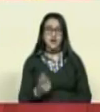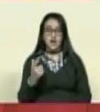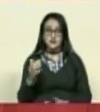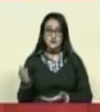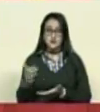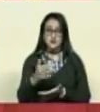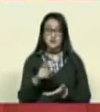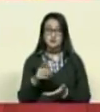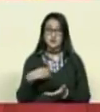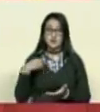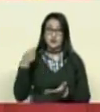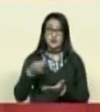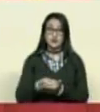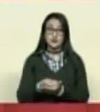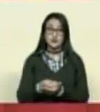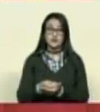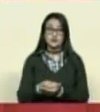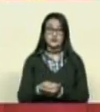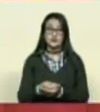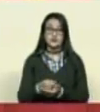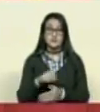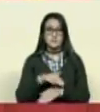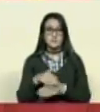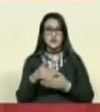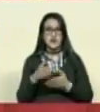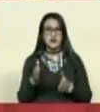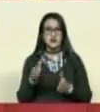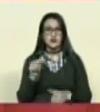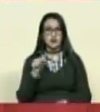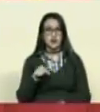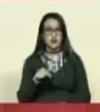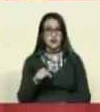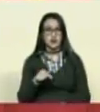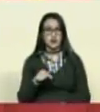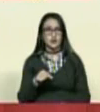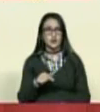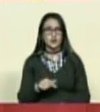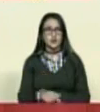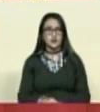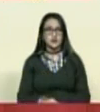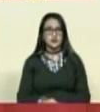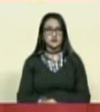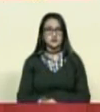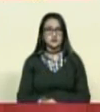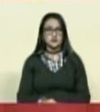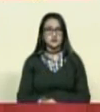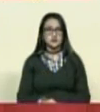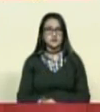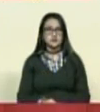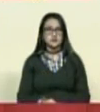recursos que me solicita el ministro del Poder Popular con su